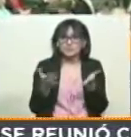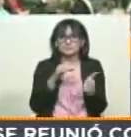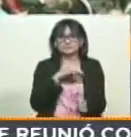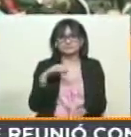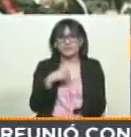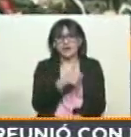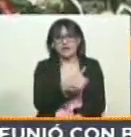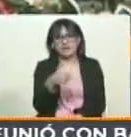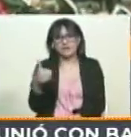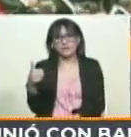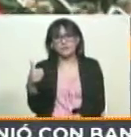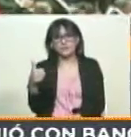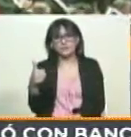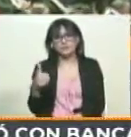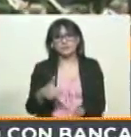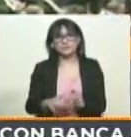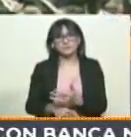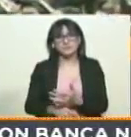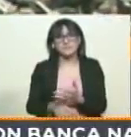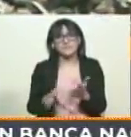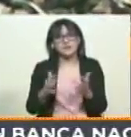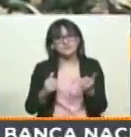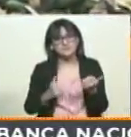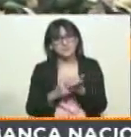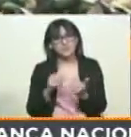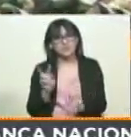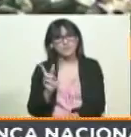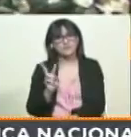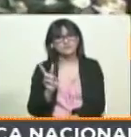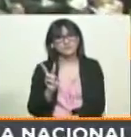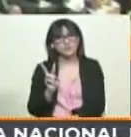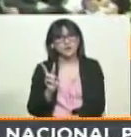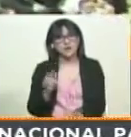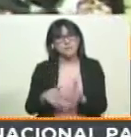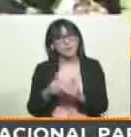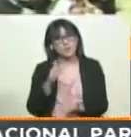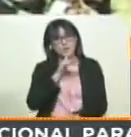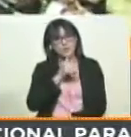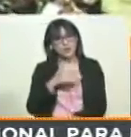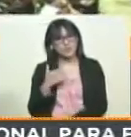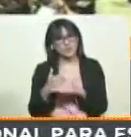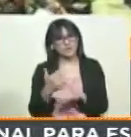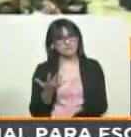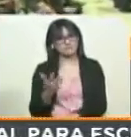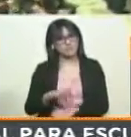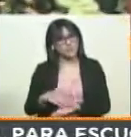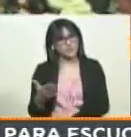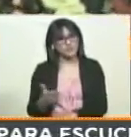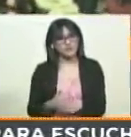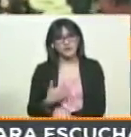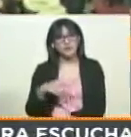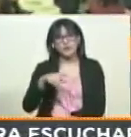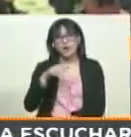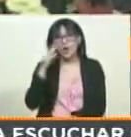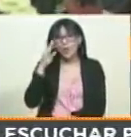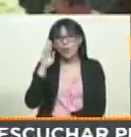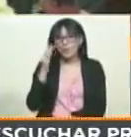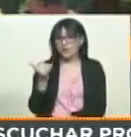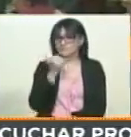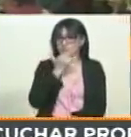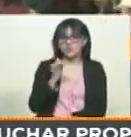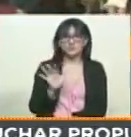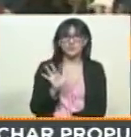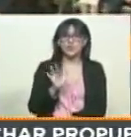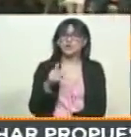individualismo, parecería que apoyar a Venezuela no está de moda. Pero a nosotros no nos van a confundir. Aquí